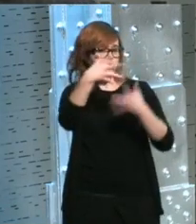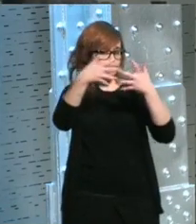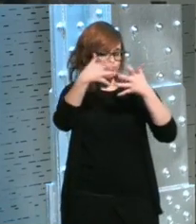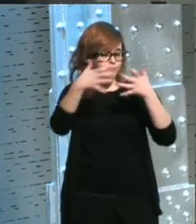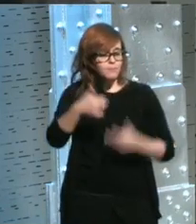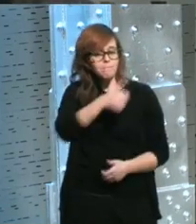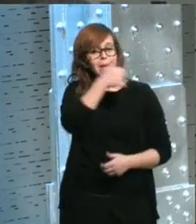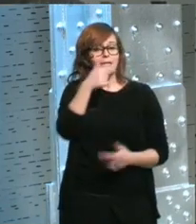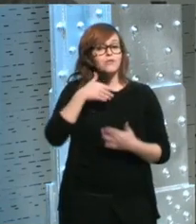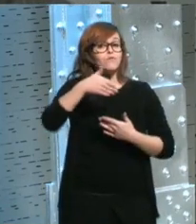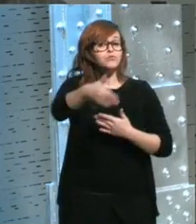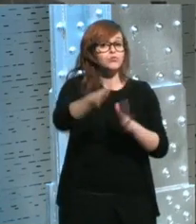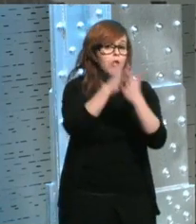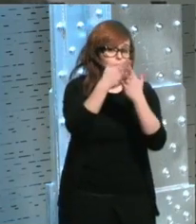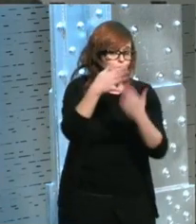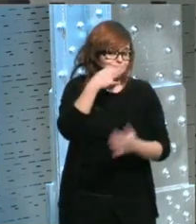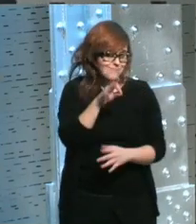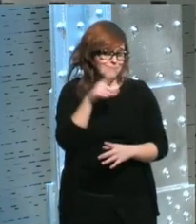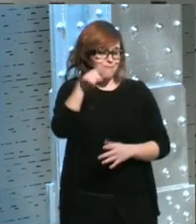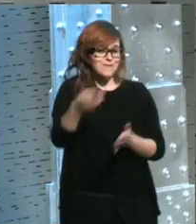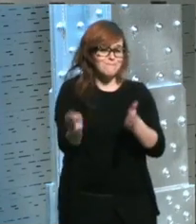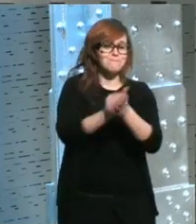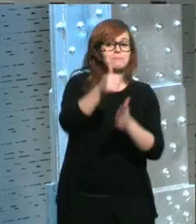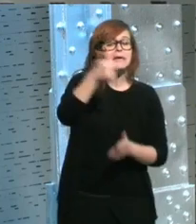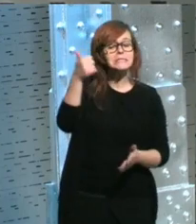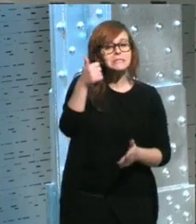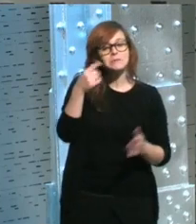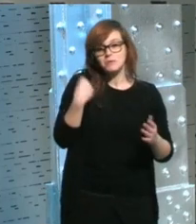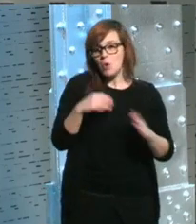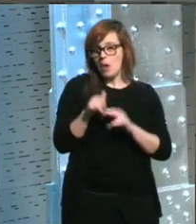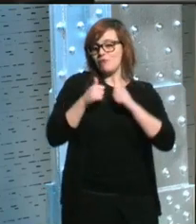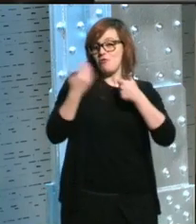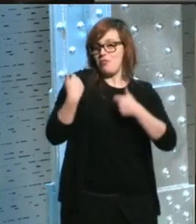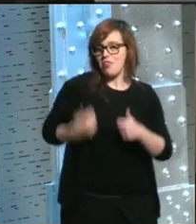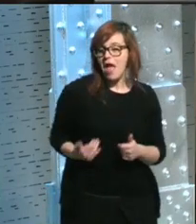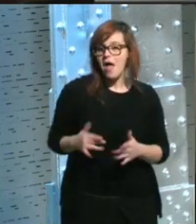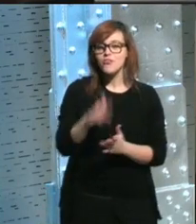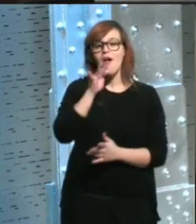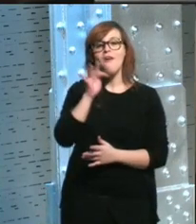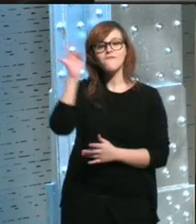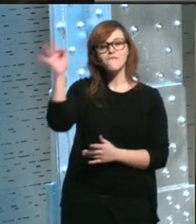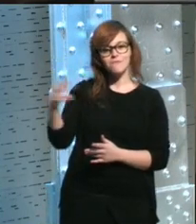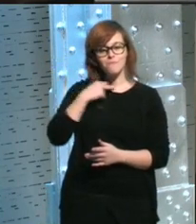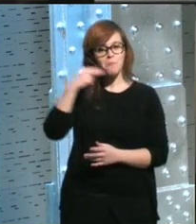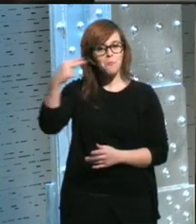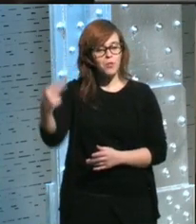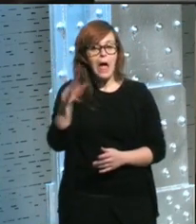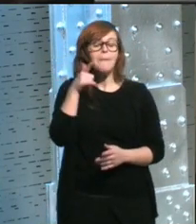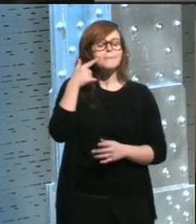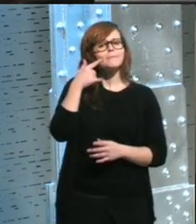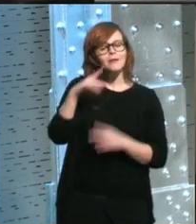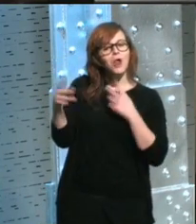quizás en otro libro de futuro pueda hablarnos. Con esta introducción, Francis, tienes la palabra. Hemos acordado que yo lo voy a